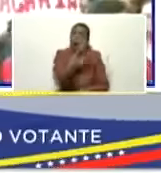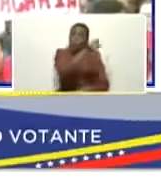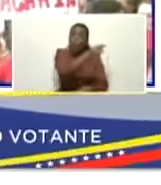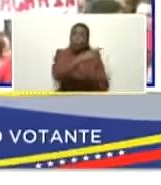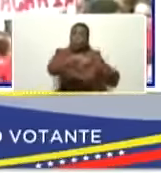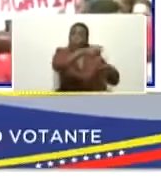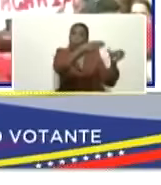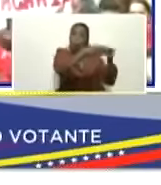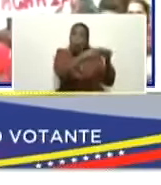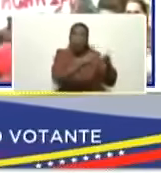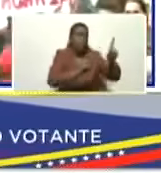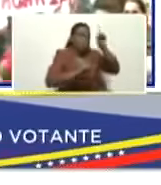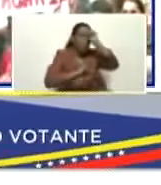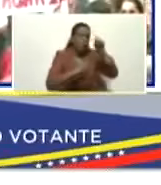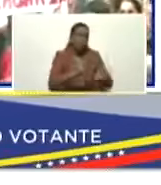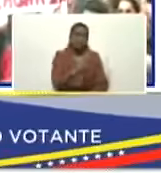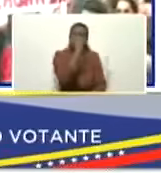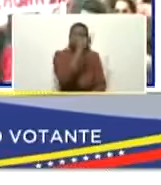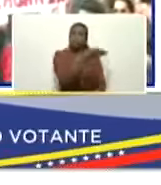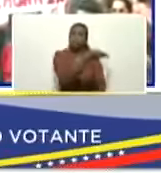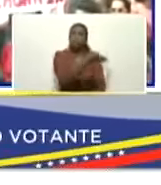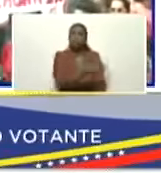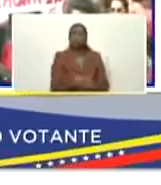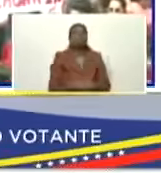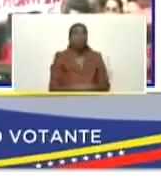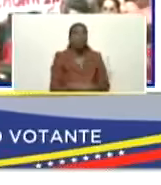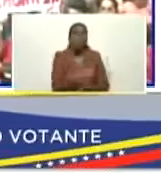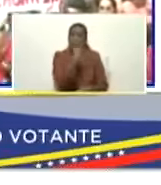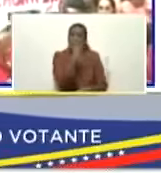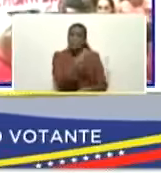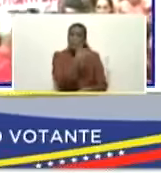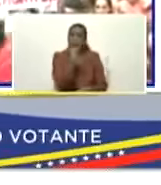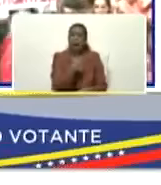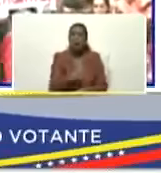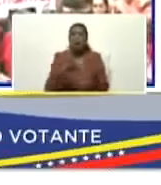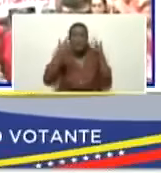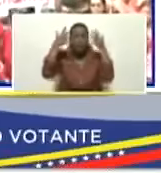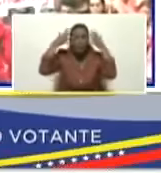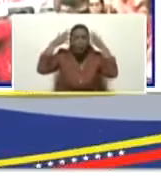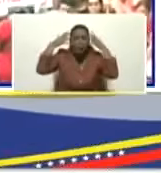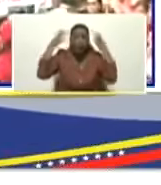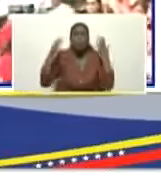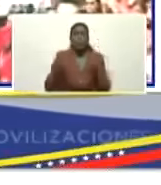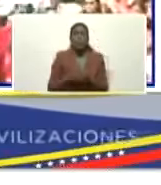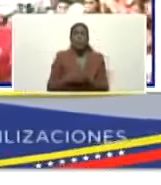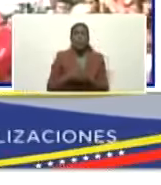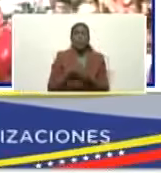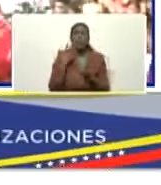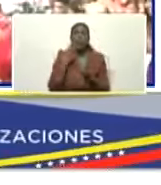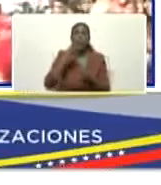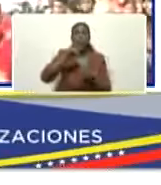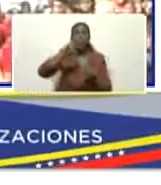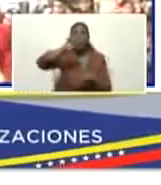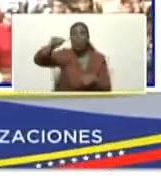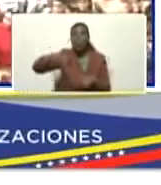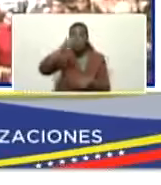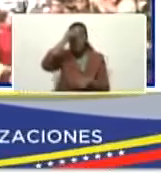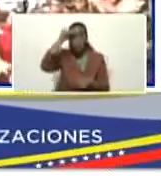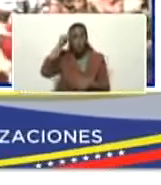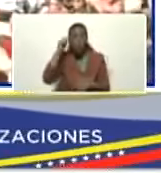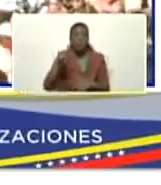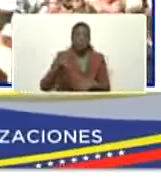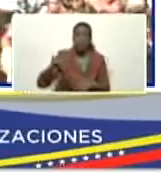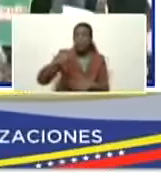con esa gente que los han engañado, que los engañaron con Ramos Alú, que los engañaron con Julio Borges, que